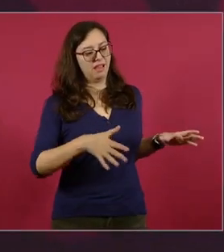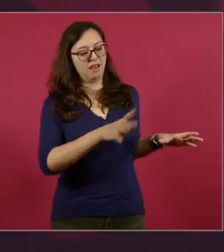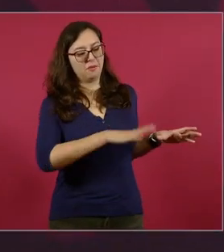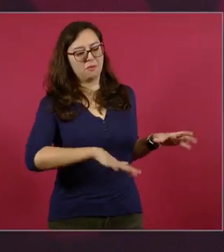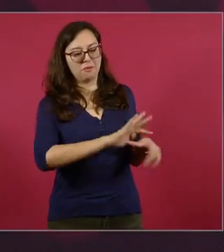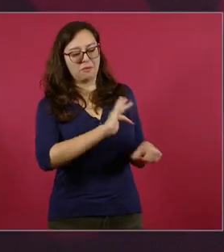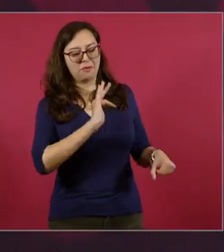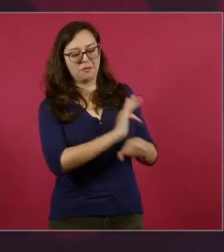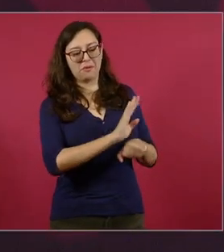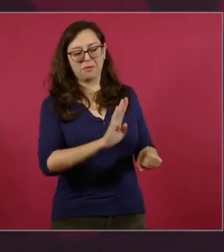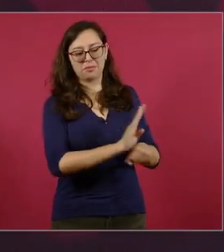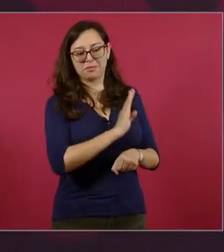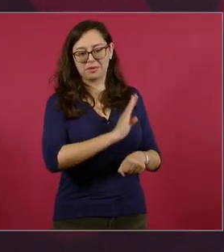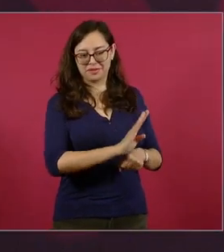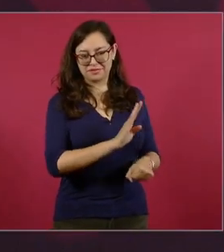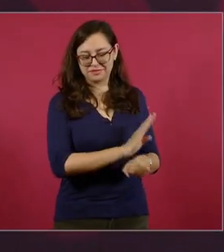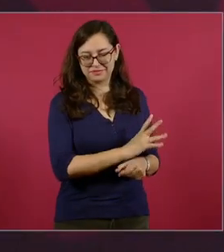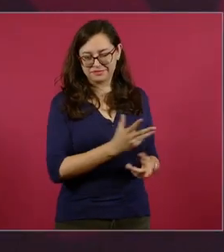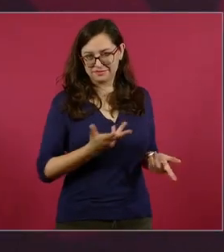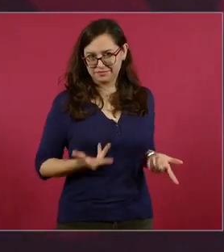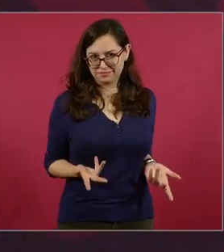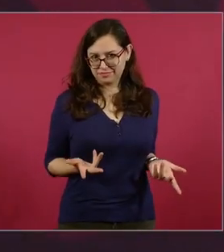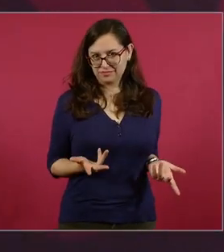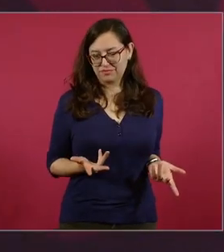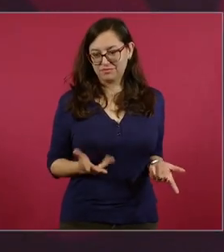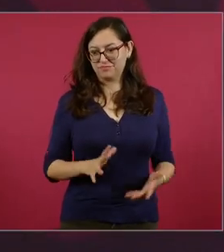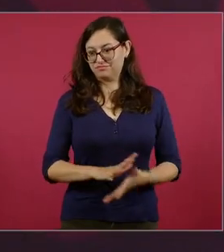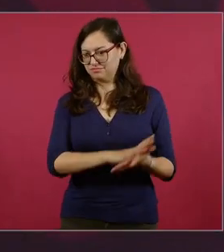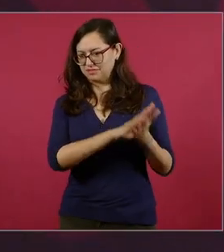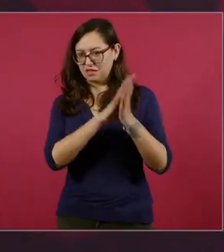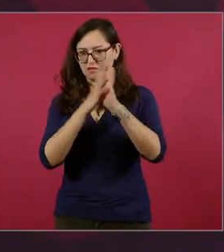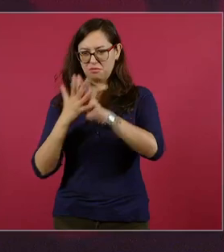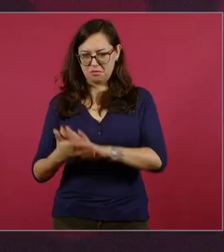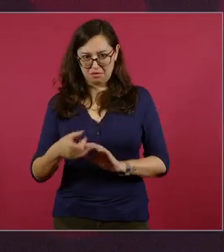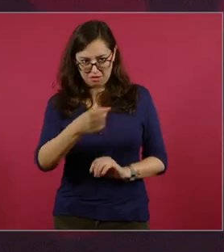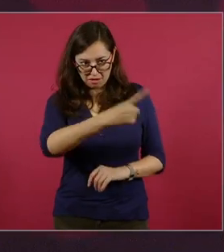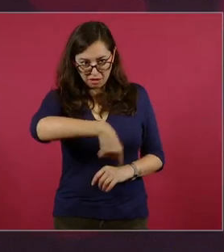completamente extraño, raro.